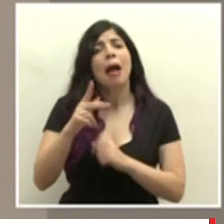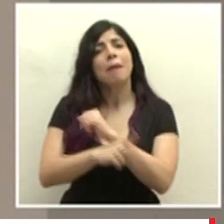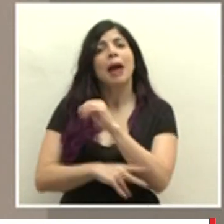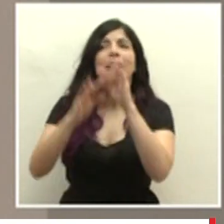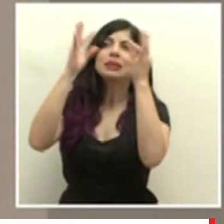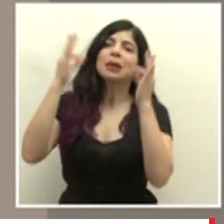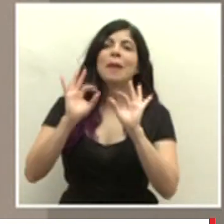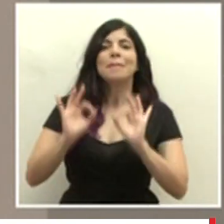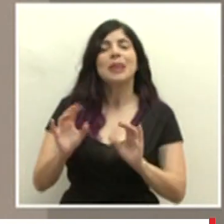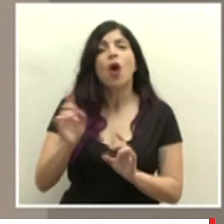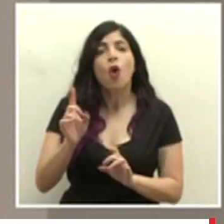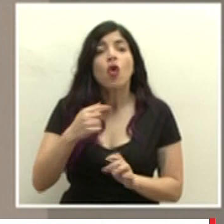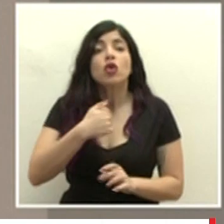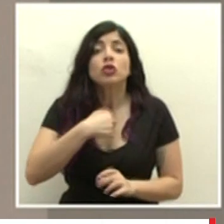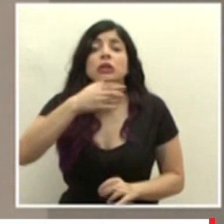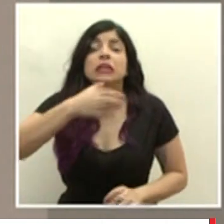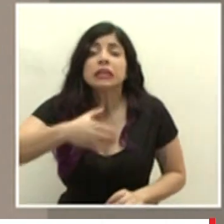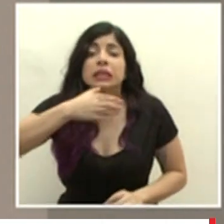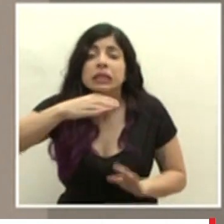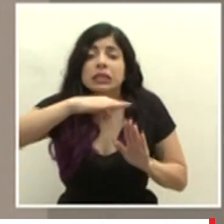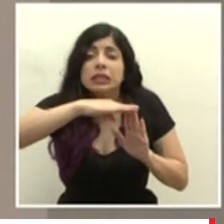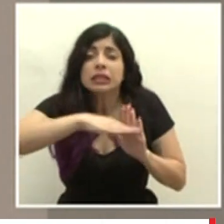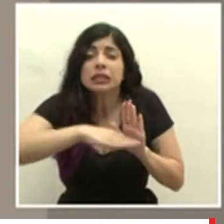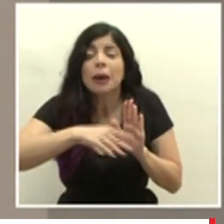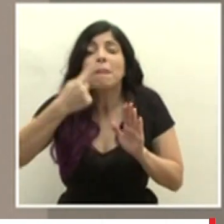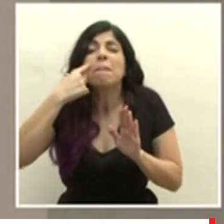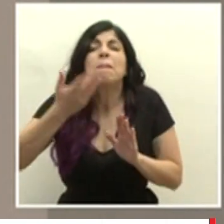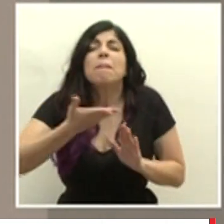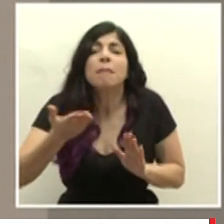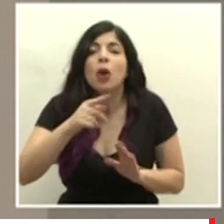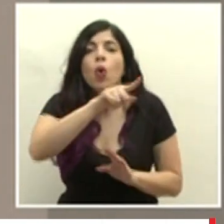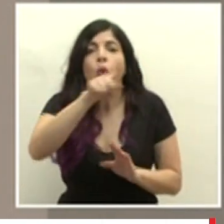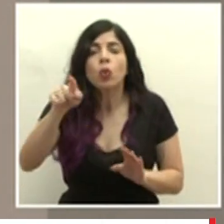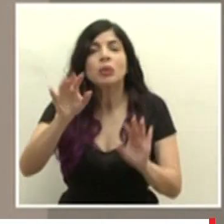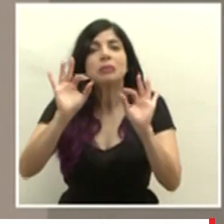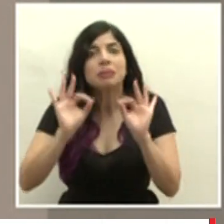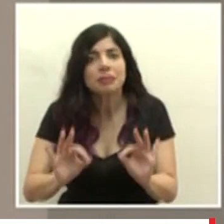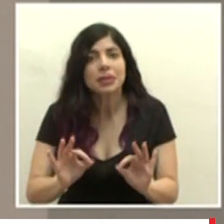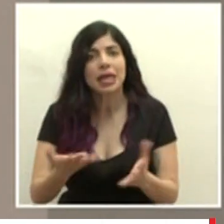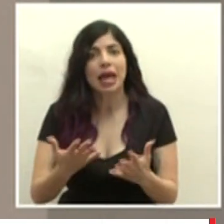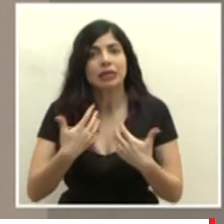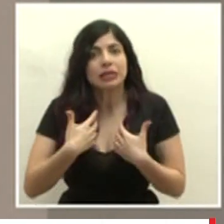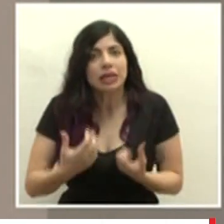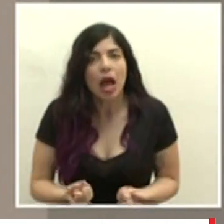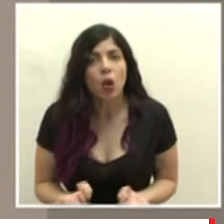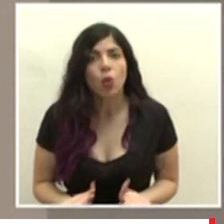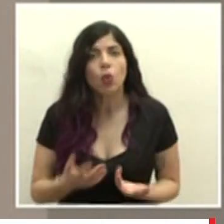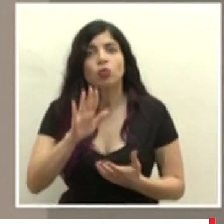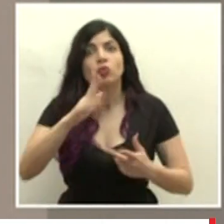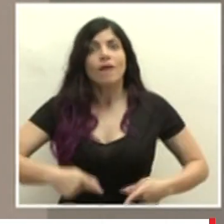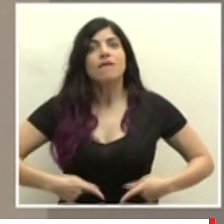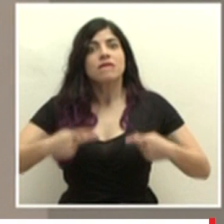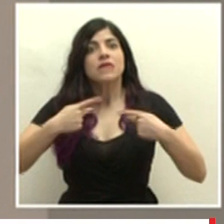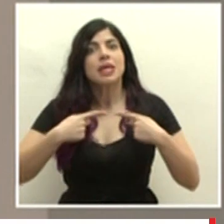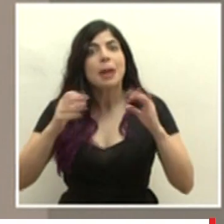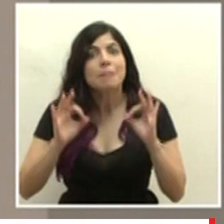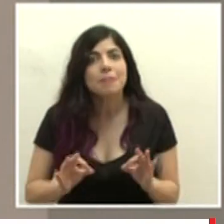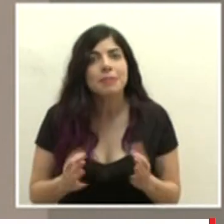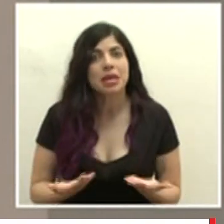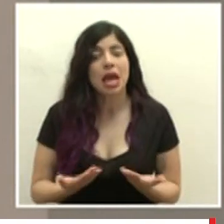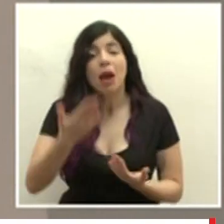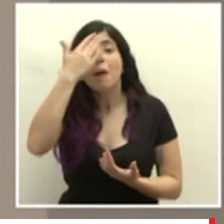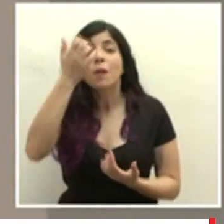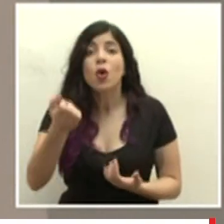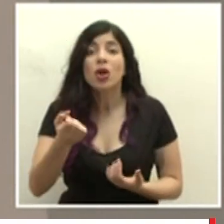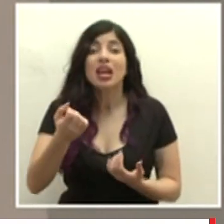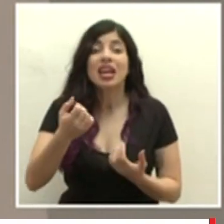país, es porque queremos de verdad que todos y todas ustedes estén lo mejor posible en el tema de salud, en el tema de la vida misma, porque al final